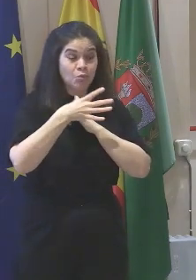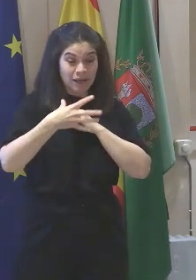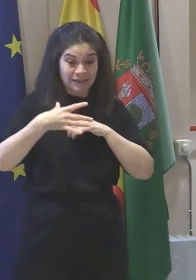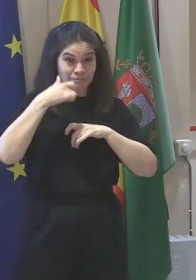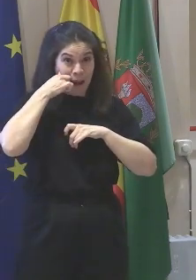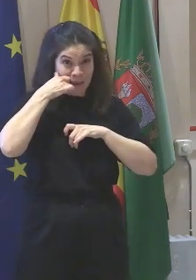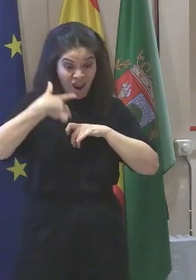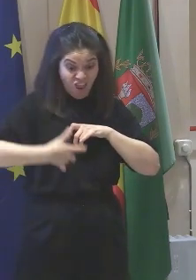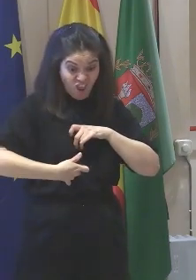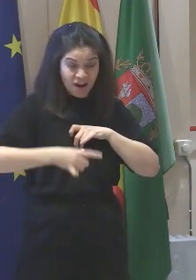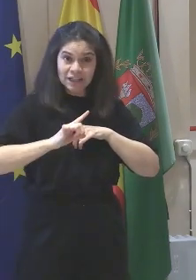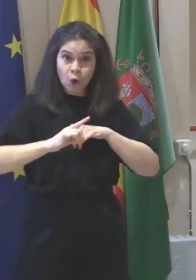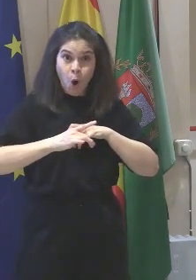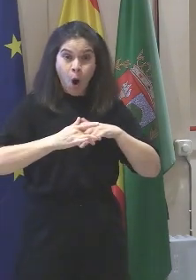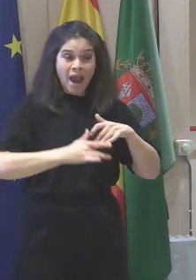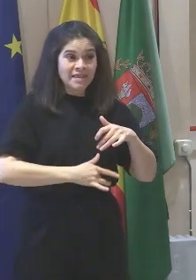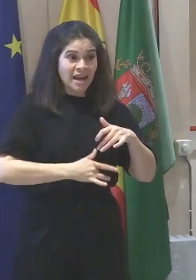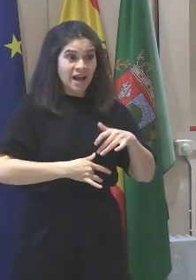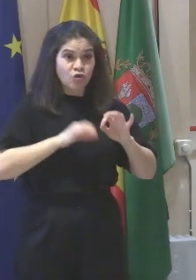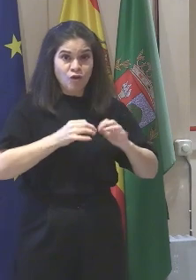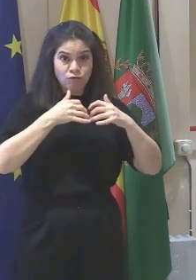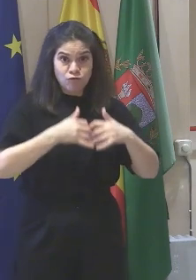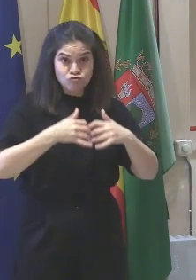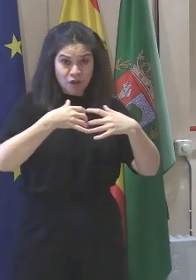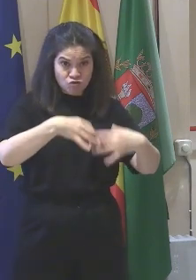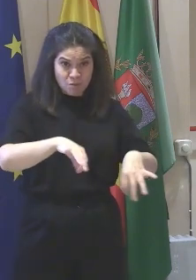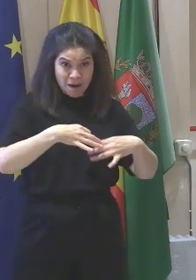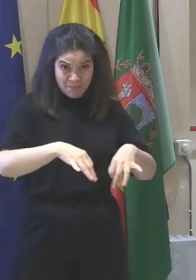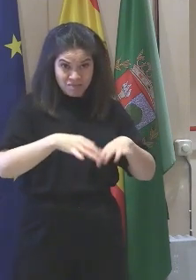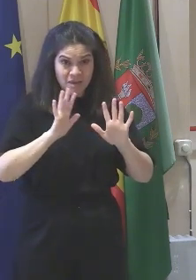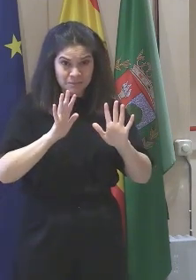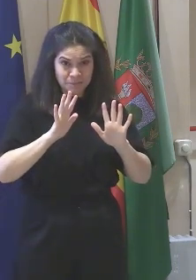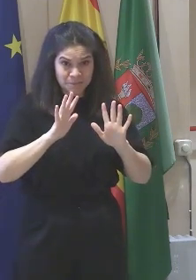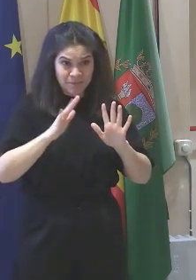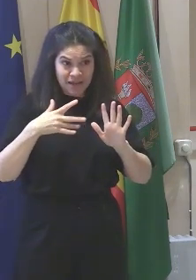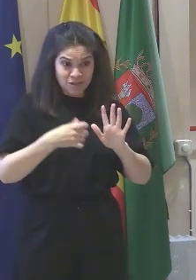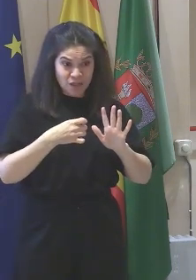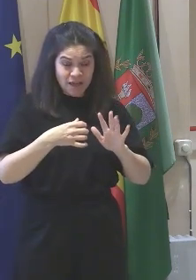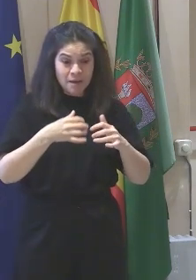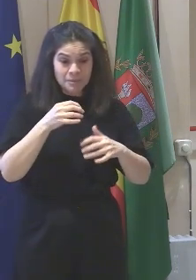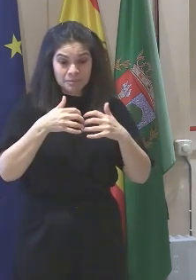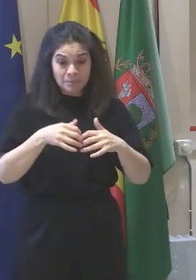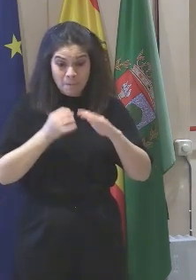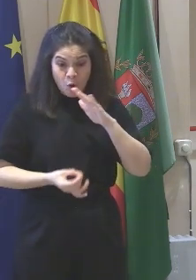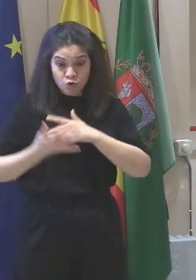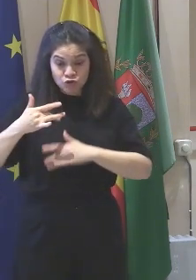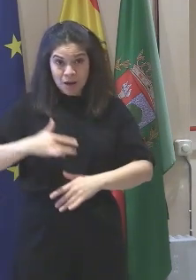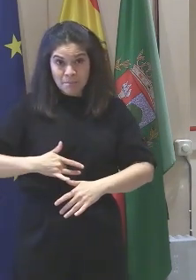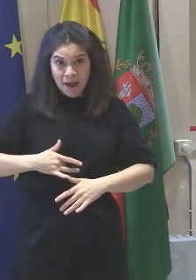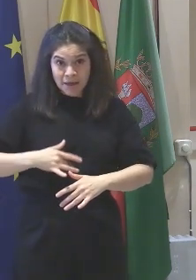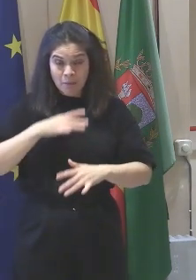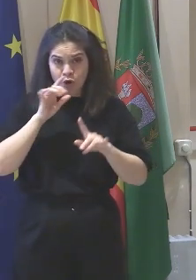la piel y no en el hígado, que es donde funciona normalmente la insulina que produce el páncreas, por el tipo de